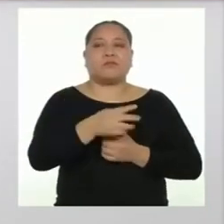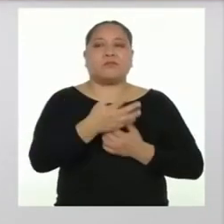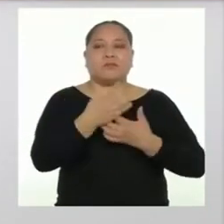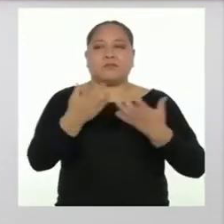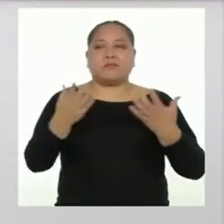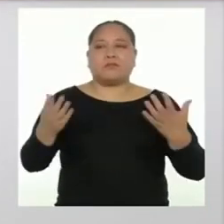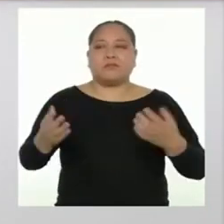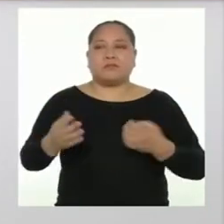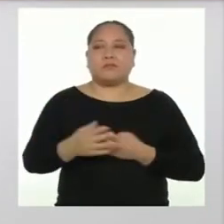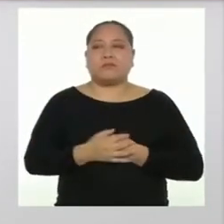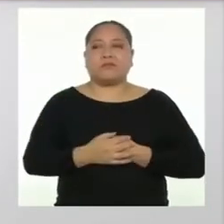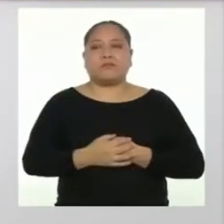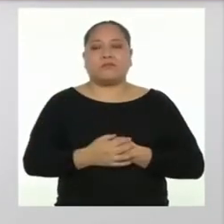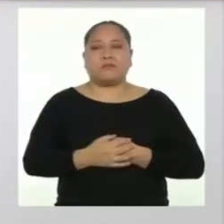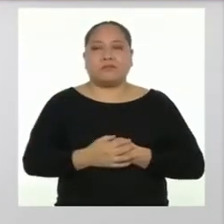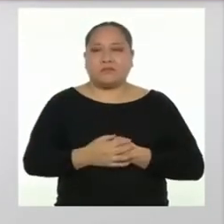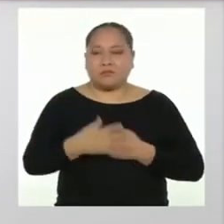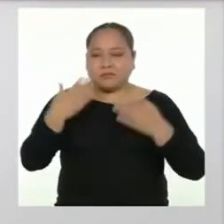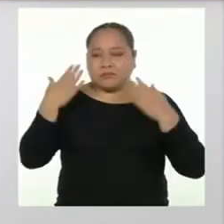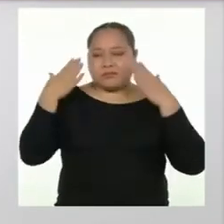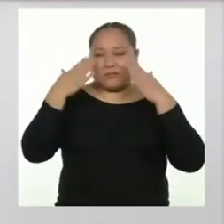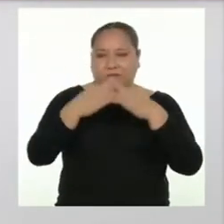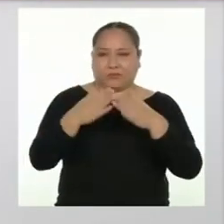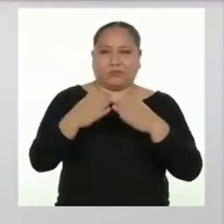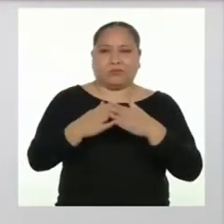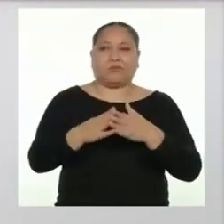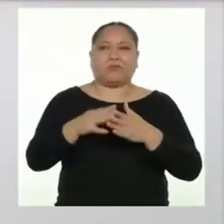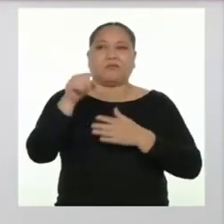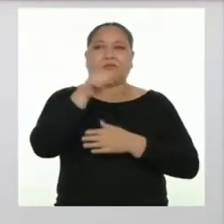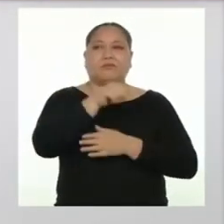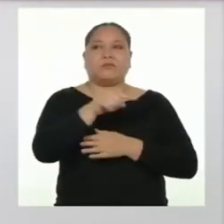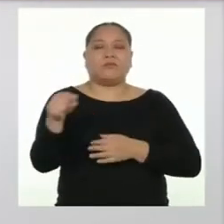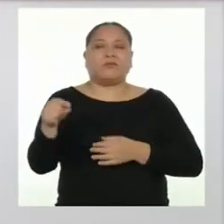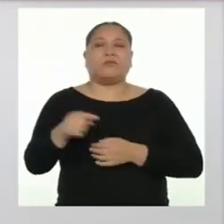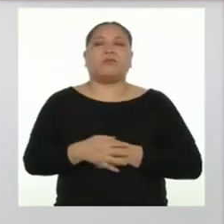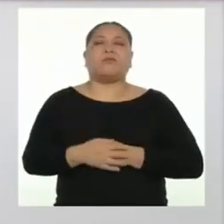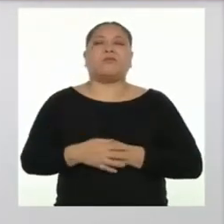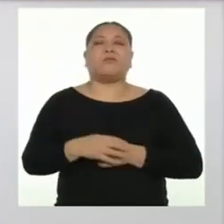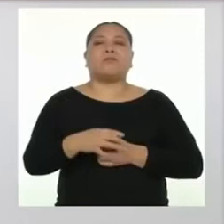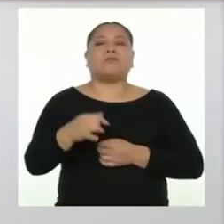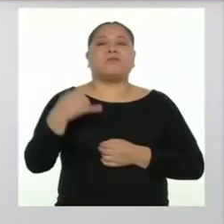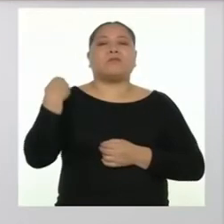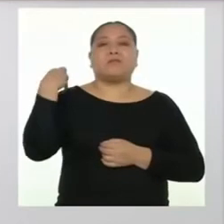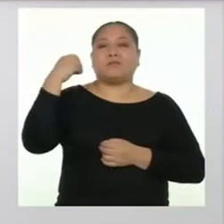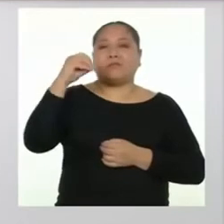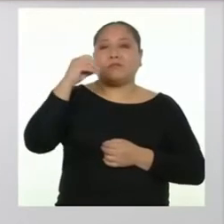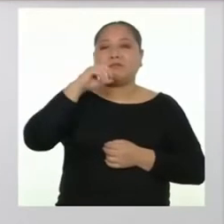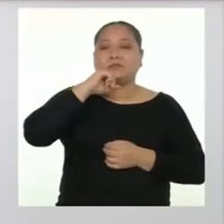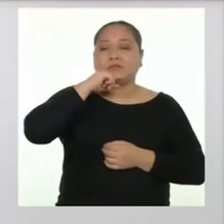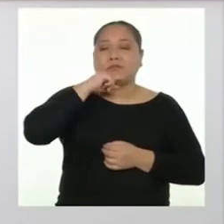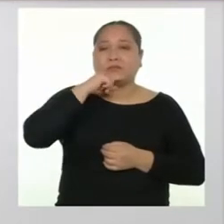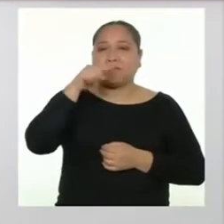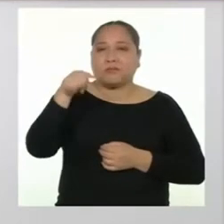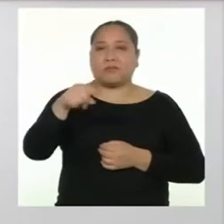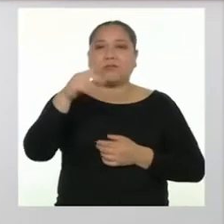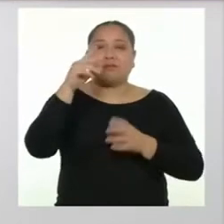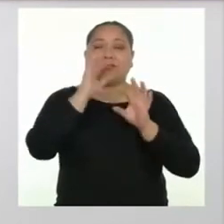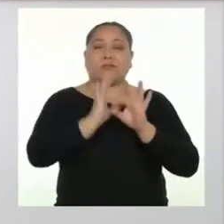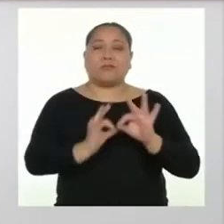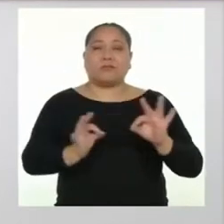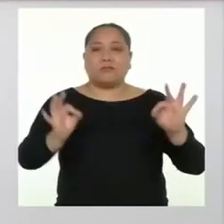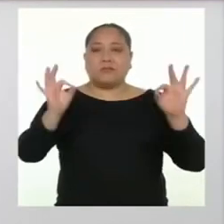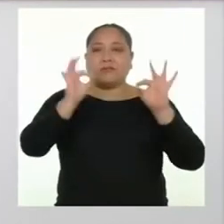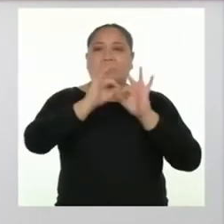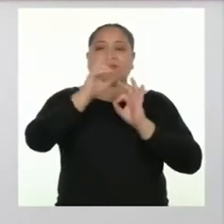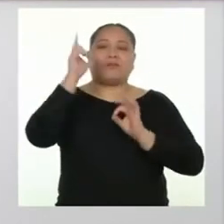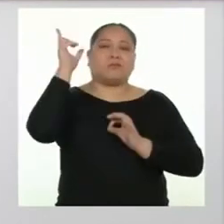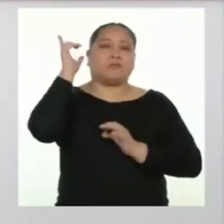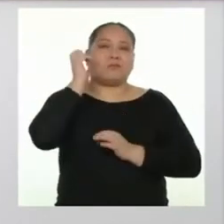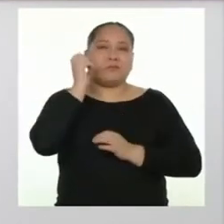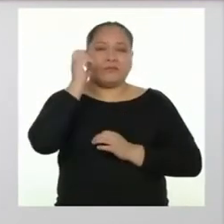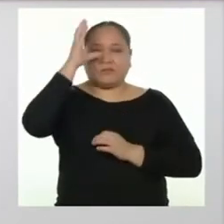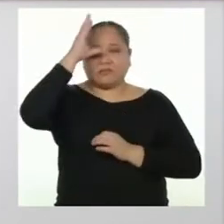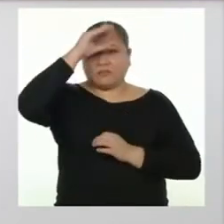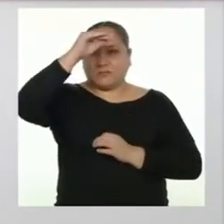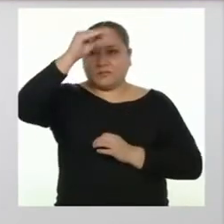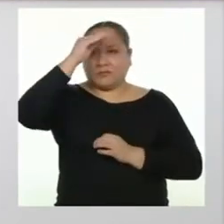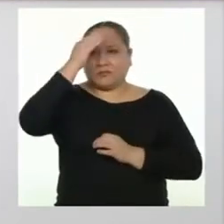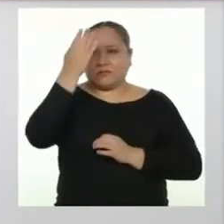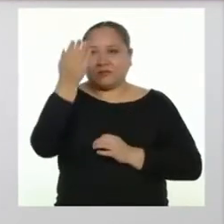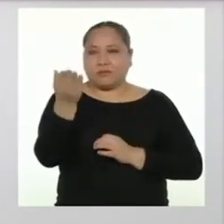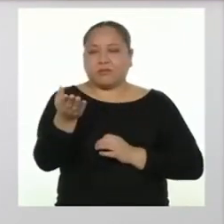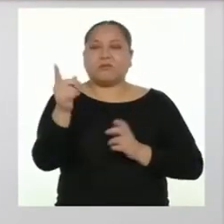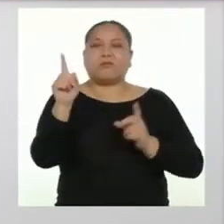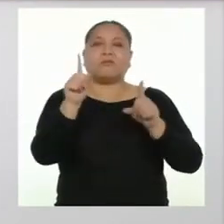estas actividades. Vamos a enfatizar en la situación de las adolescentes. Por eso será importante escuchar a los